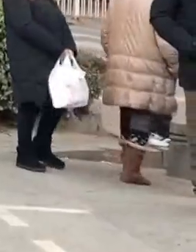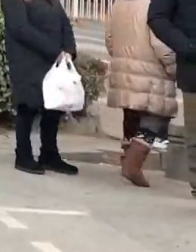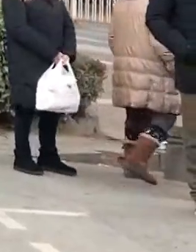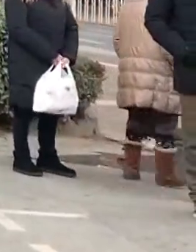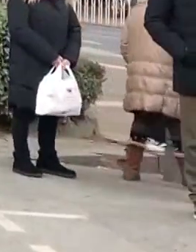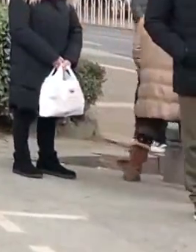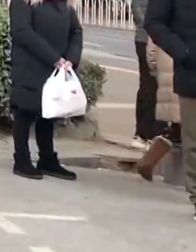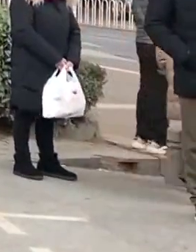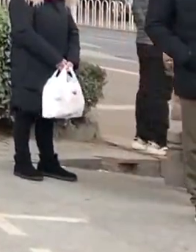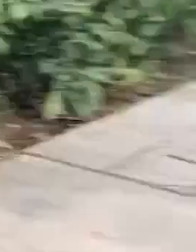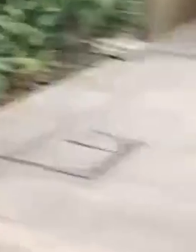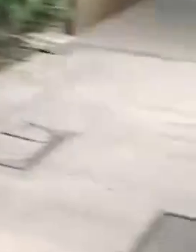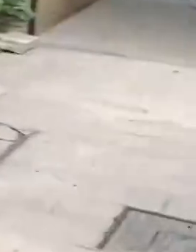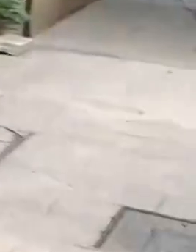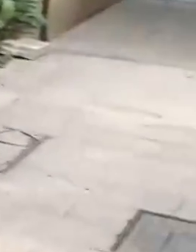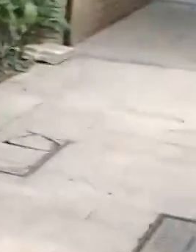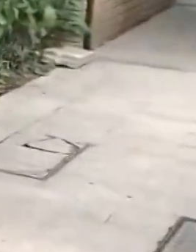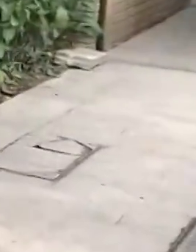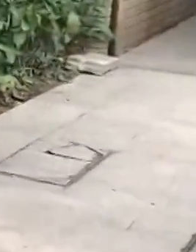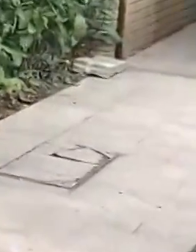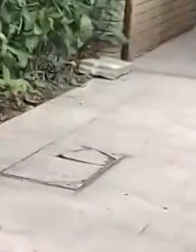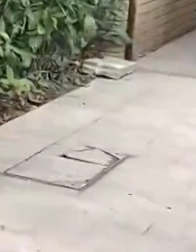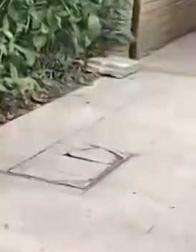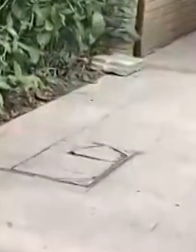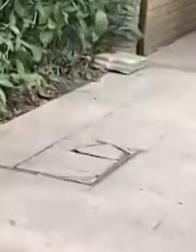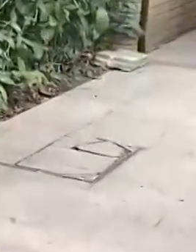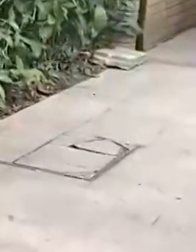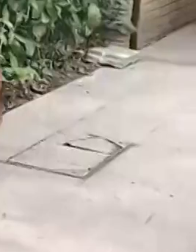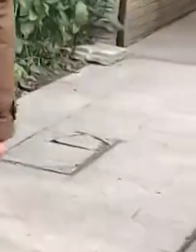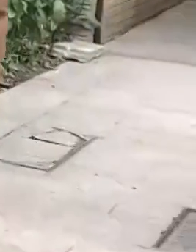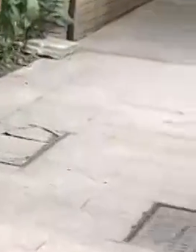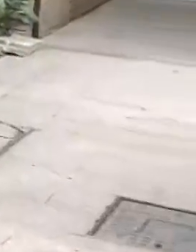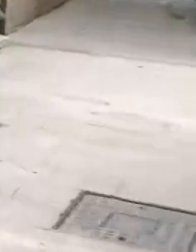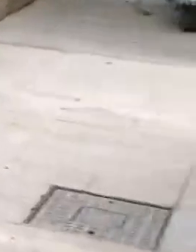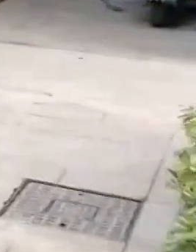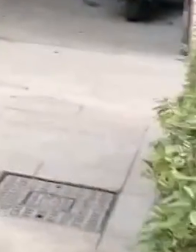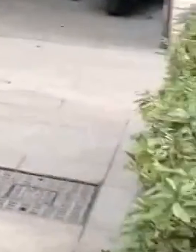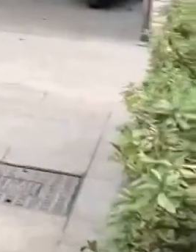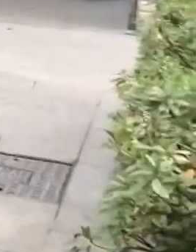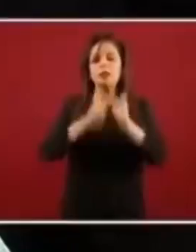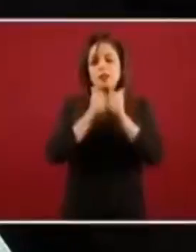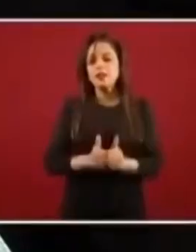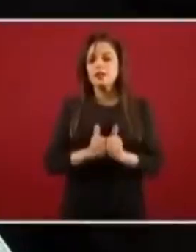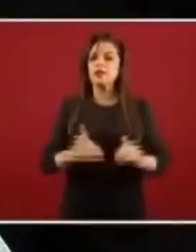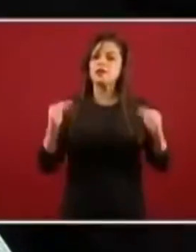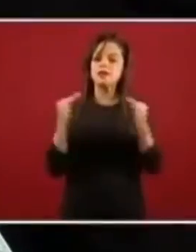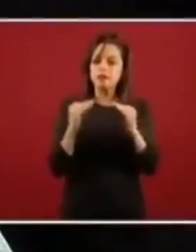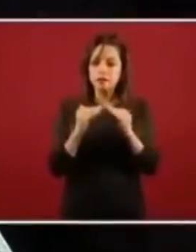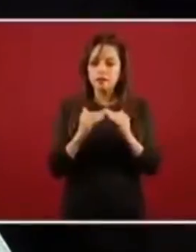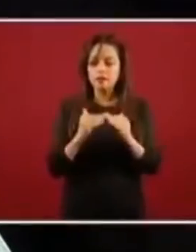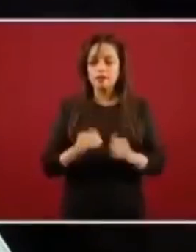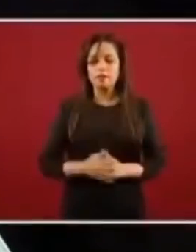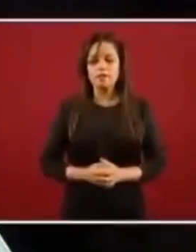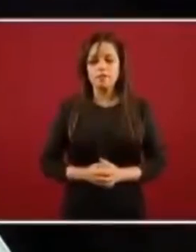tener las mismas precauciones, usar gel antibacterial, el cubrebocas, la sana distancia y el ¡quédate en